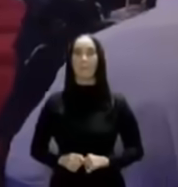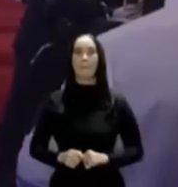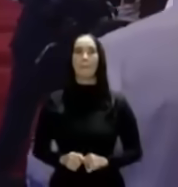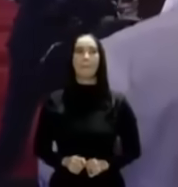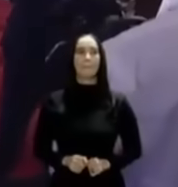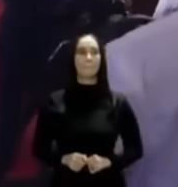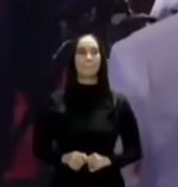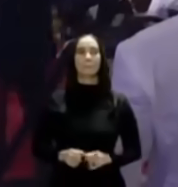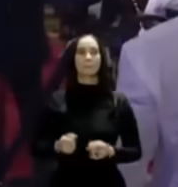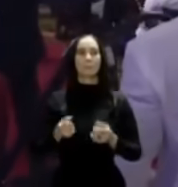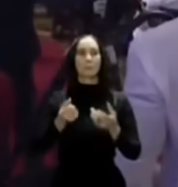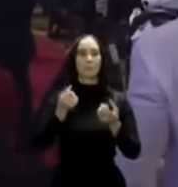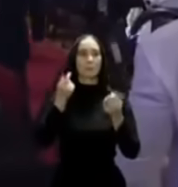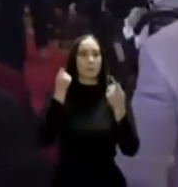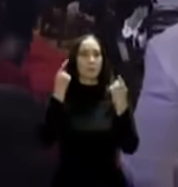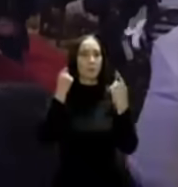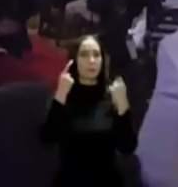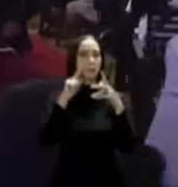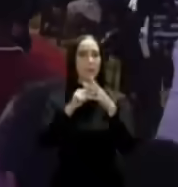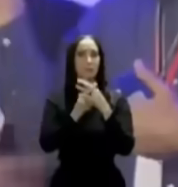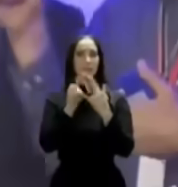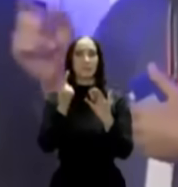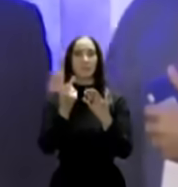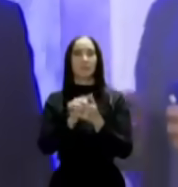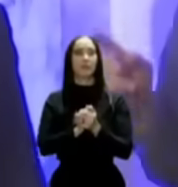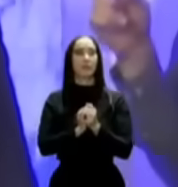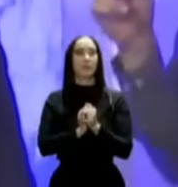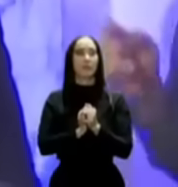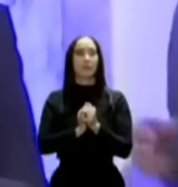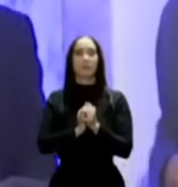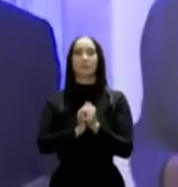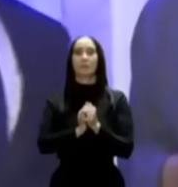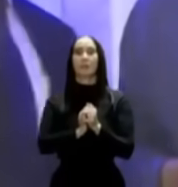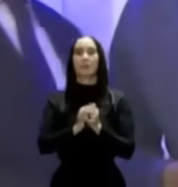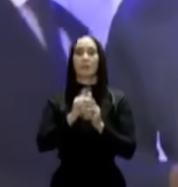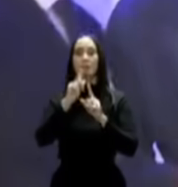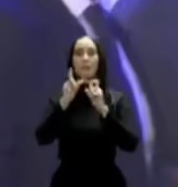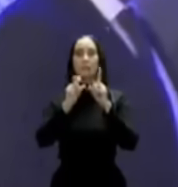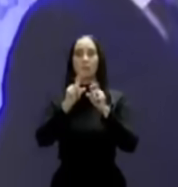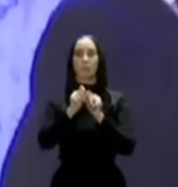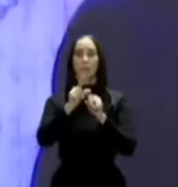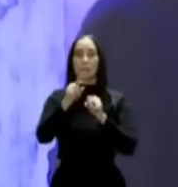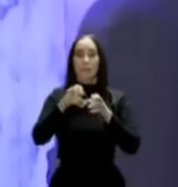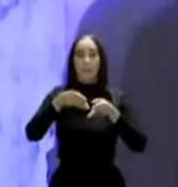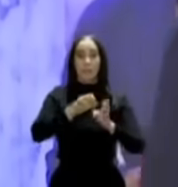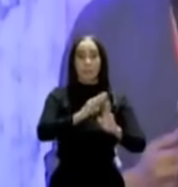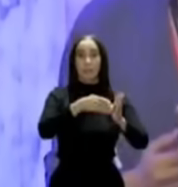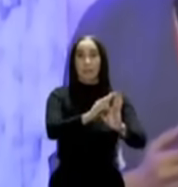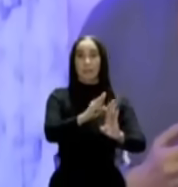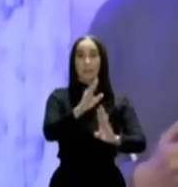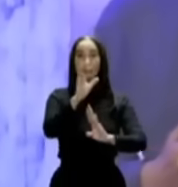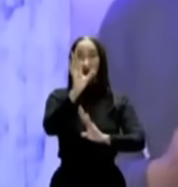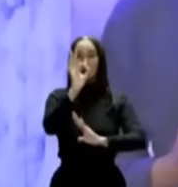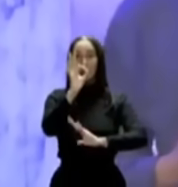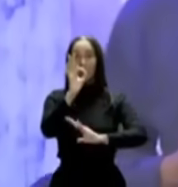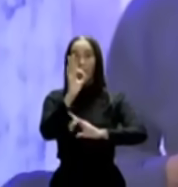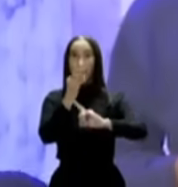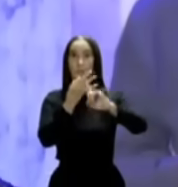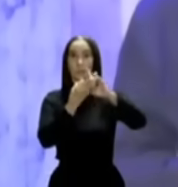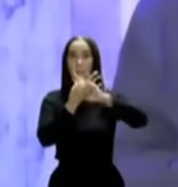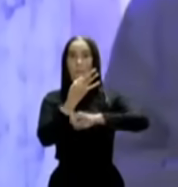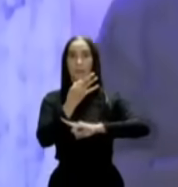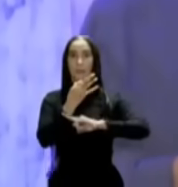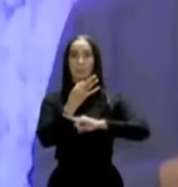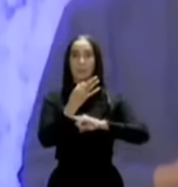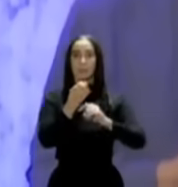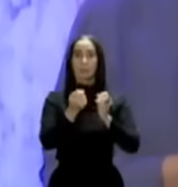si fue que yo no entendí en principio cuando participó el director del INCRE. Dice que el canal durante 9 meses produce